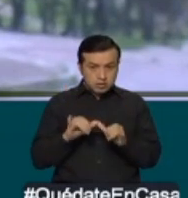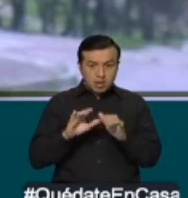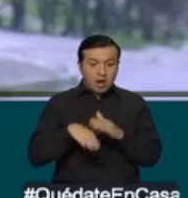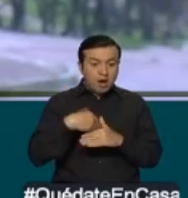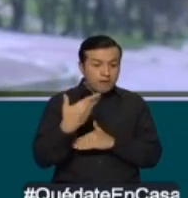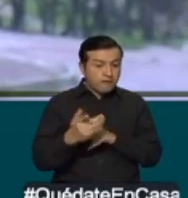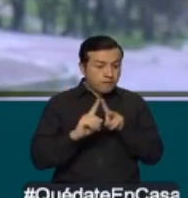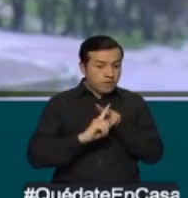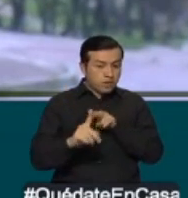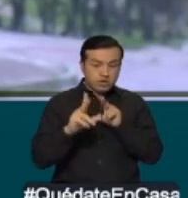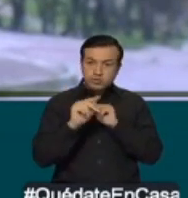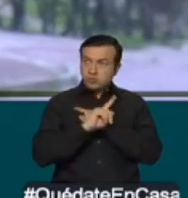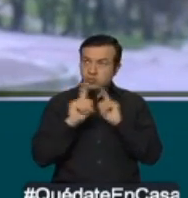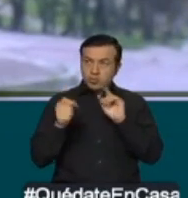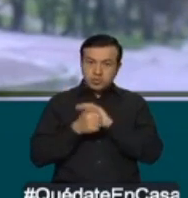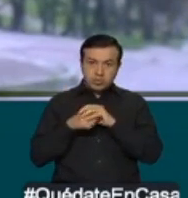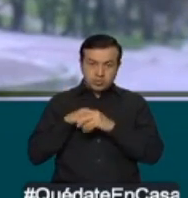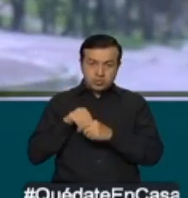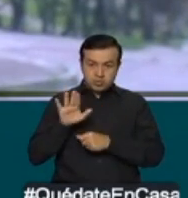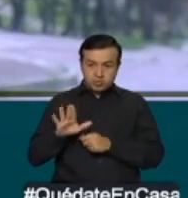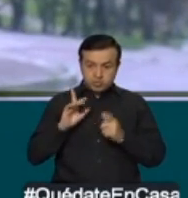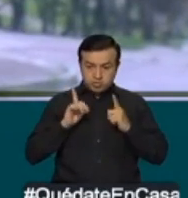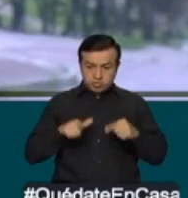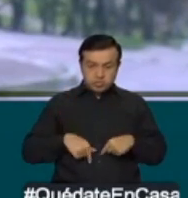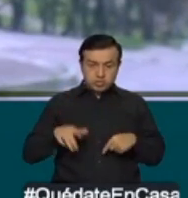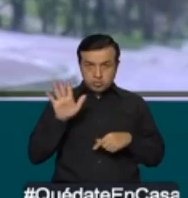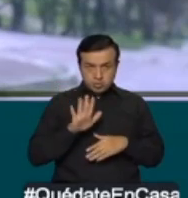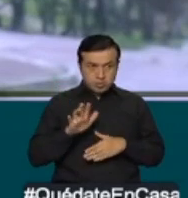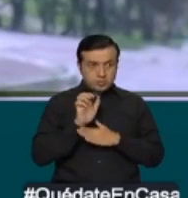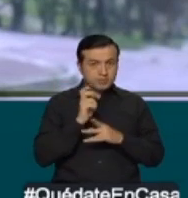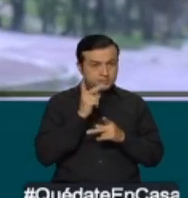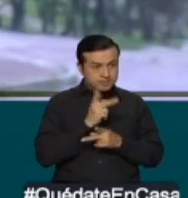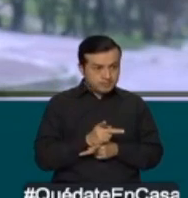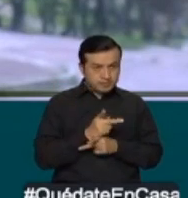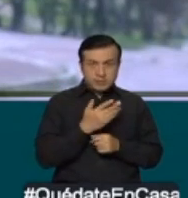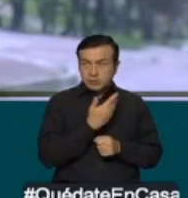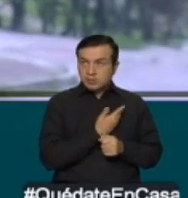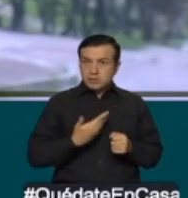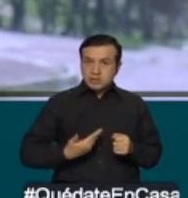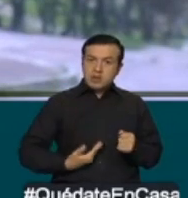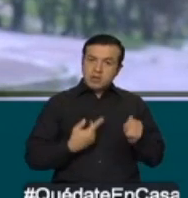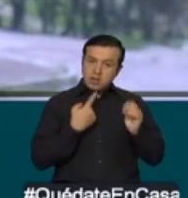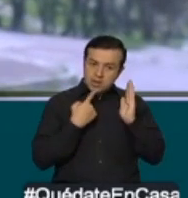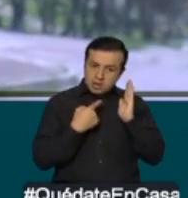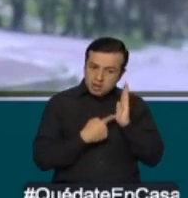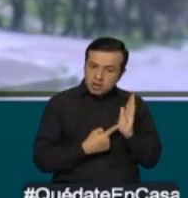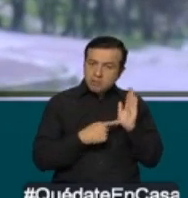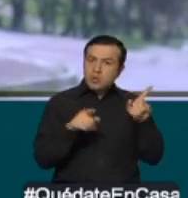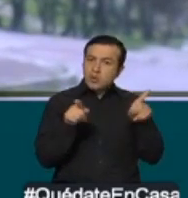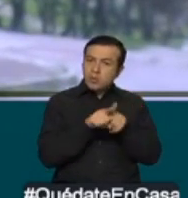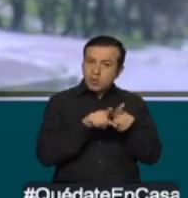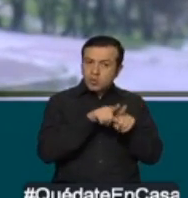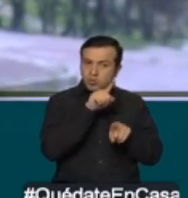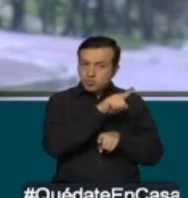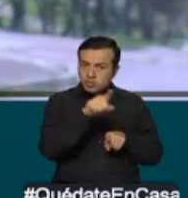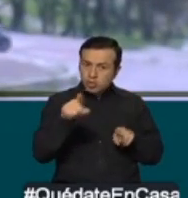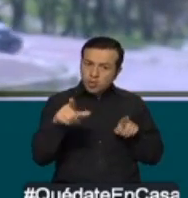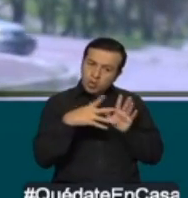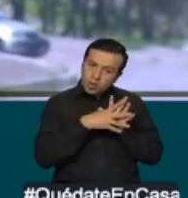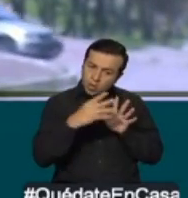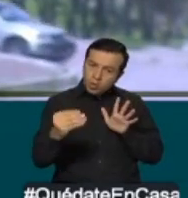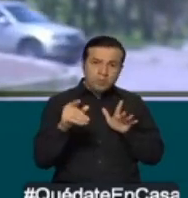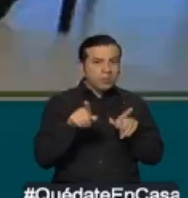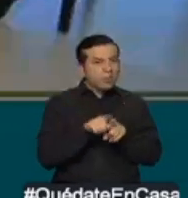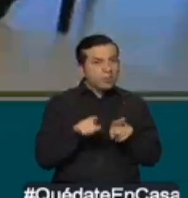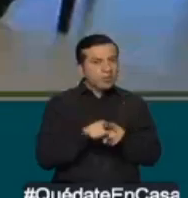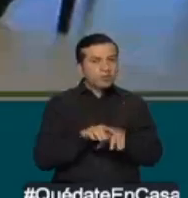está en una cuarentena por cuidar su salud y por cuidarlo de los ecuatorianos creo que si el presidente no está dando un ejemplo tenemos que asumirlo todos los